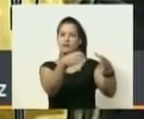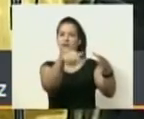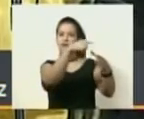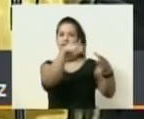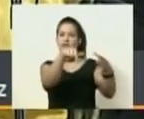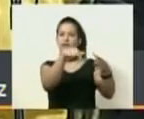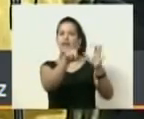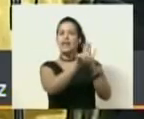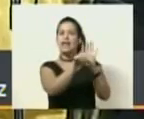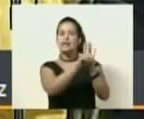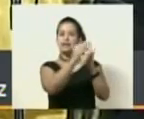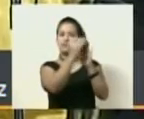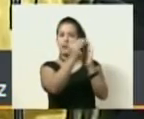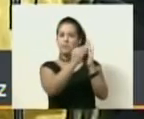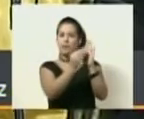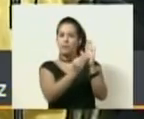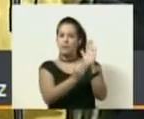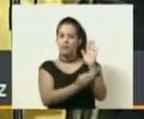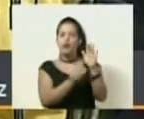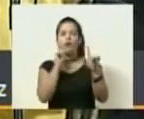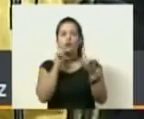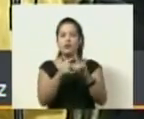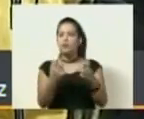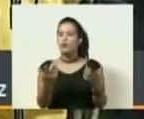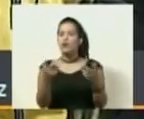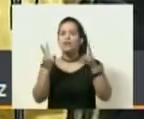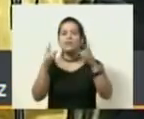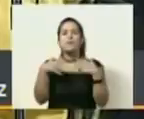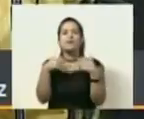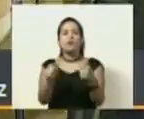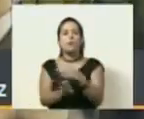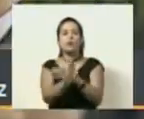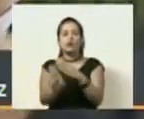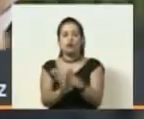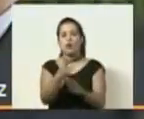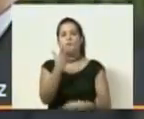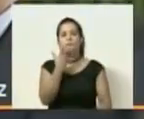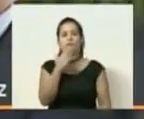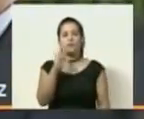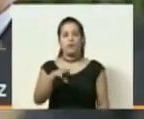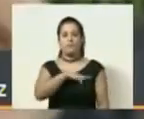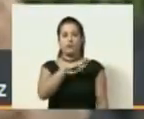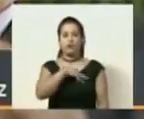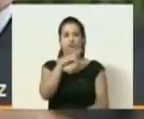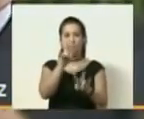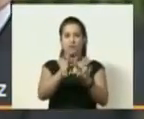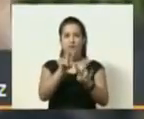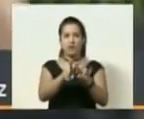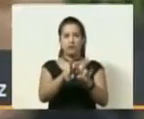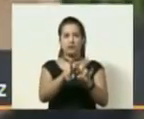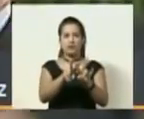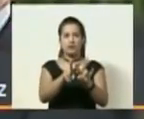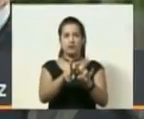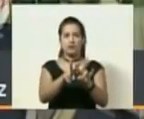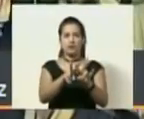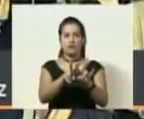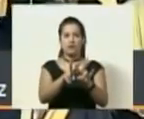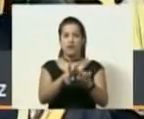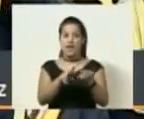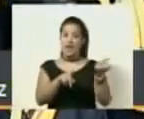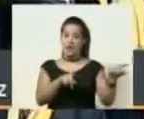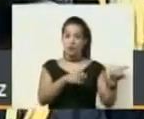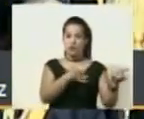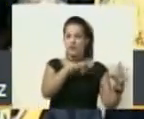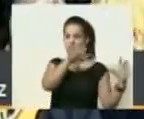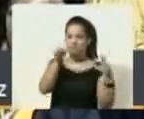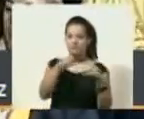varias leyes de carácter orgánico para proteger, por ejemplo, la gran misión Vivienda Venezuela. Por eso no pudieron